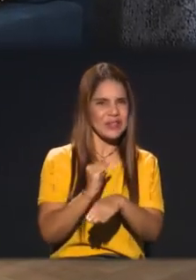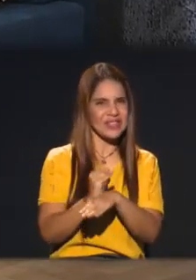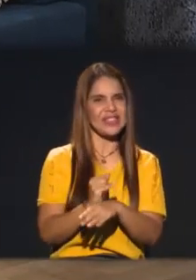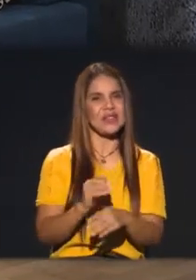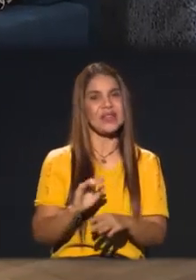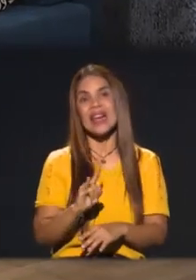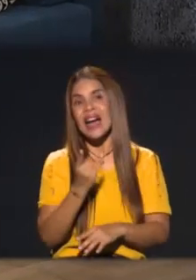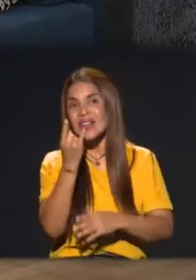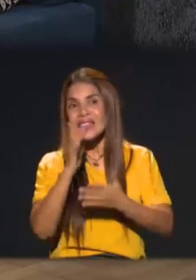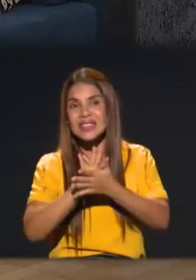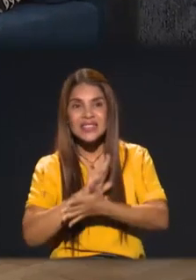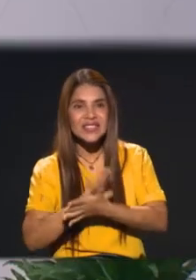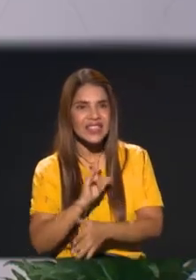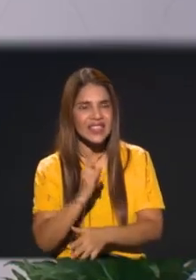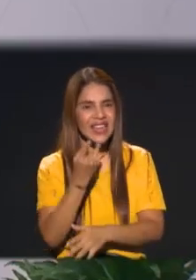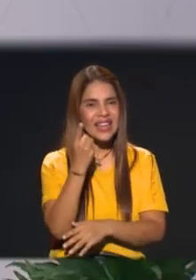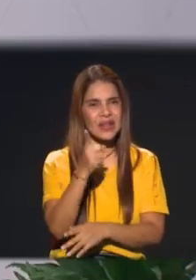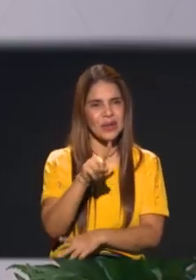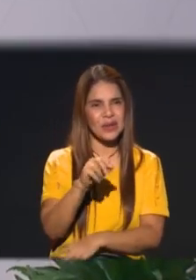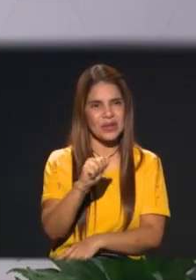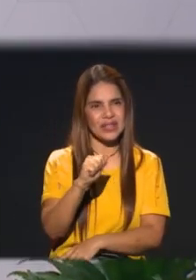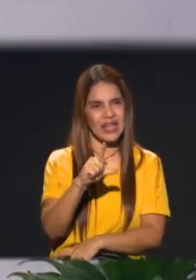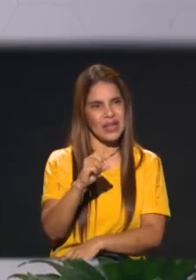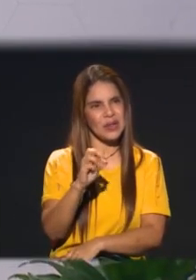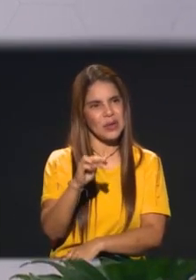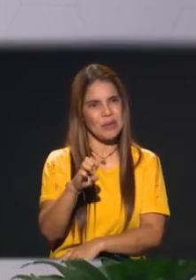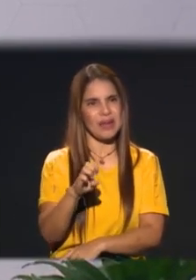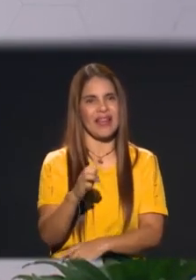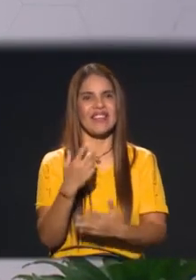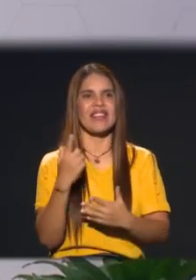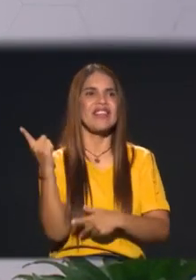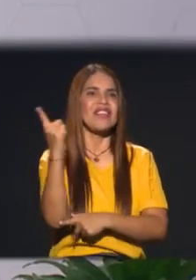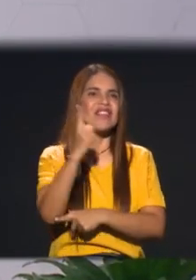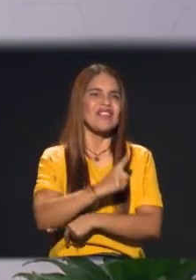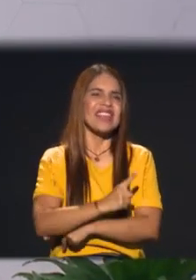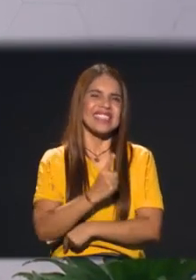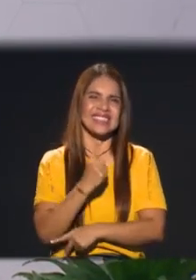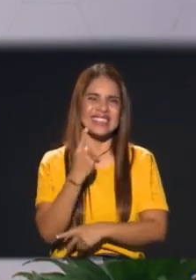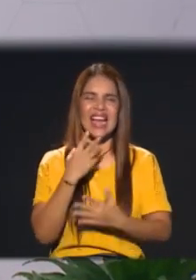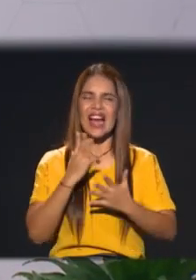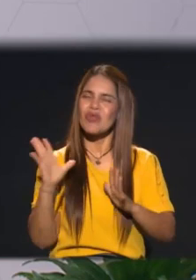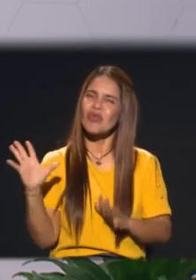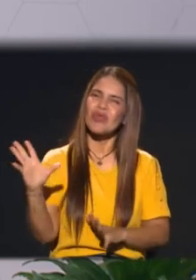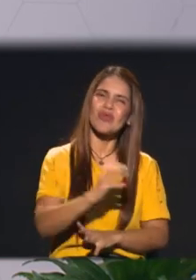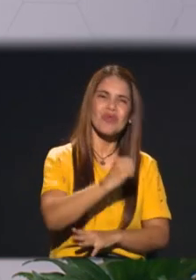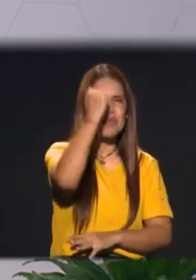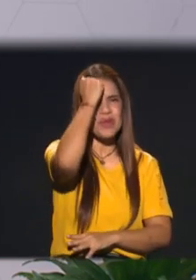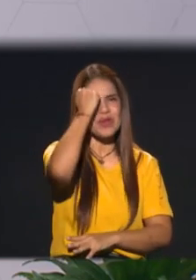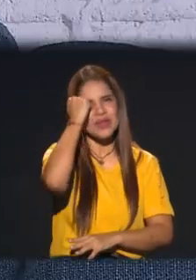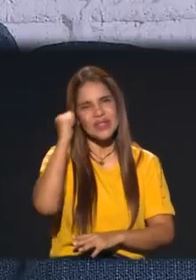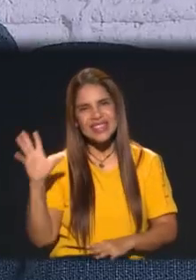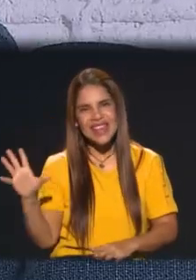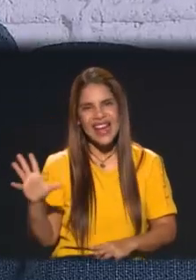¿Nos quieres decir algo más, Salomé? Sí, que feliz día a todos los